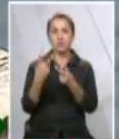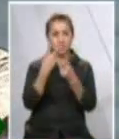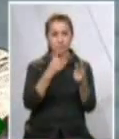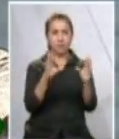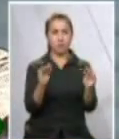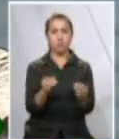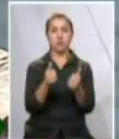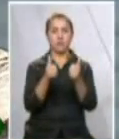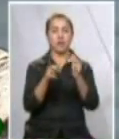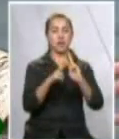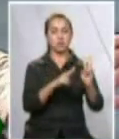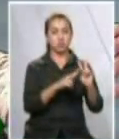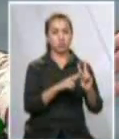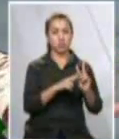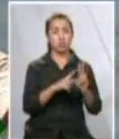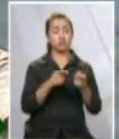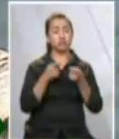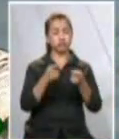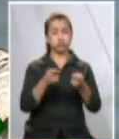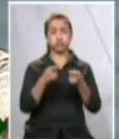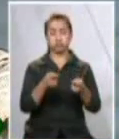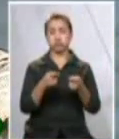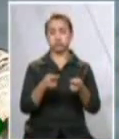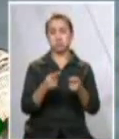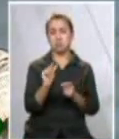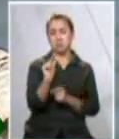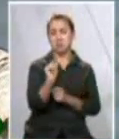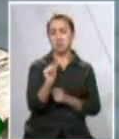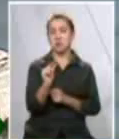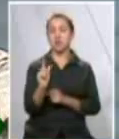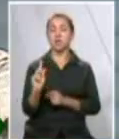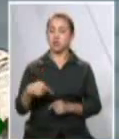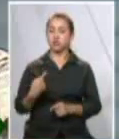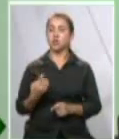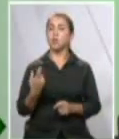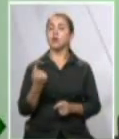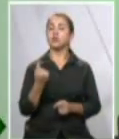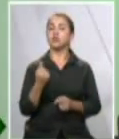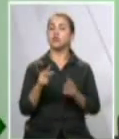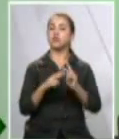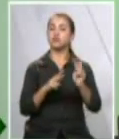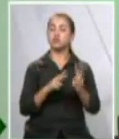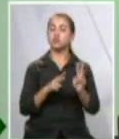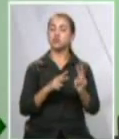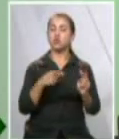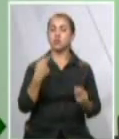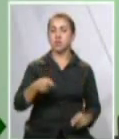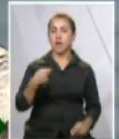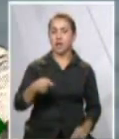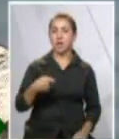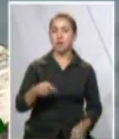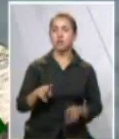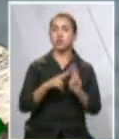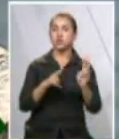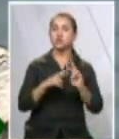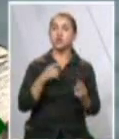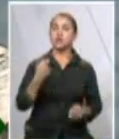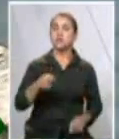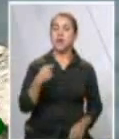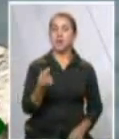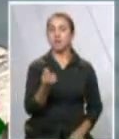bien la solución, ¿ya? Y cuesta un décimo que lo que vale una de las soluciones que vamos a ver ahora. ¿Cuánto vale la solución cara? La solución cara